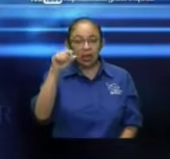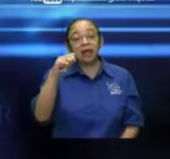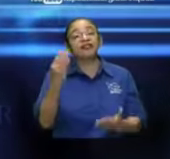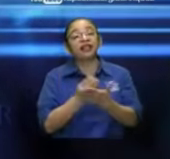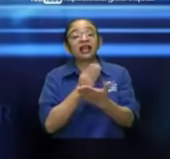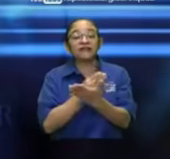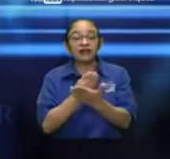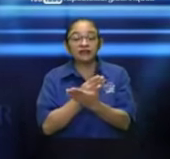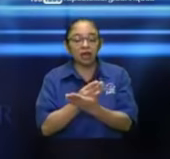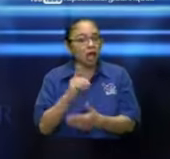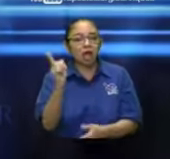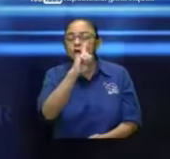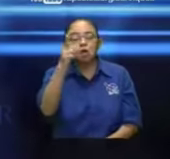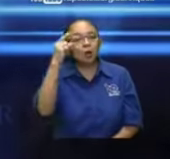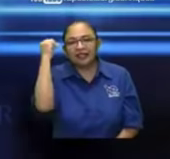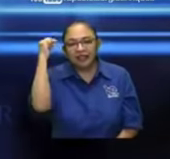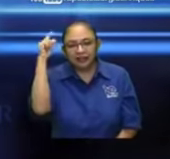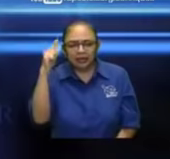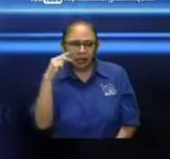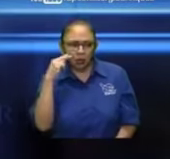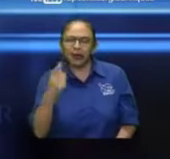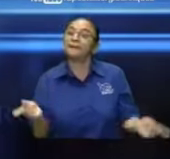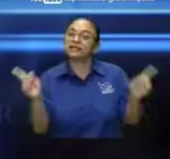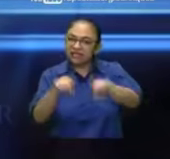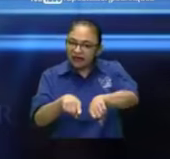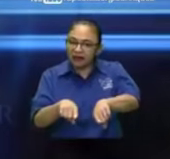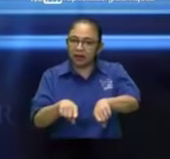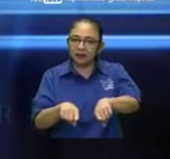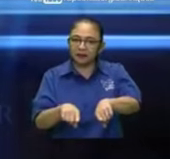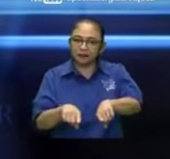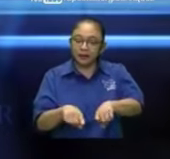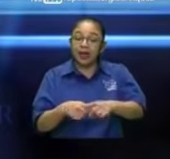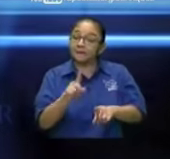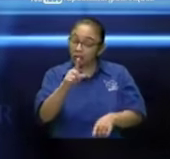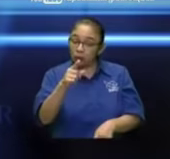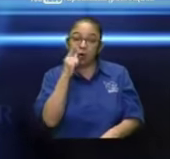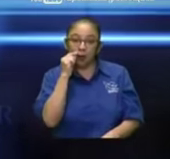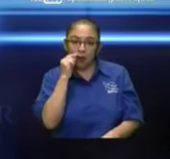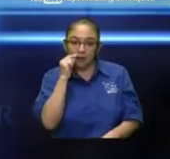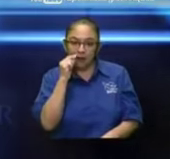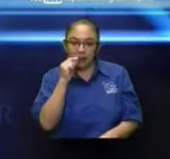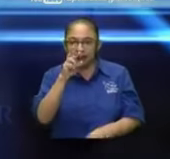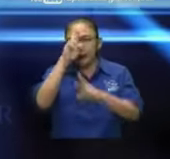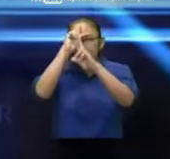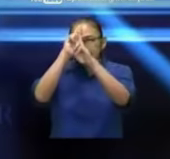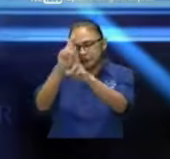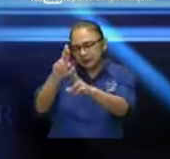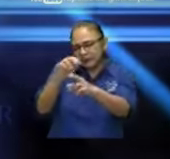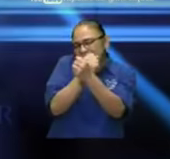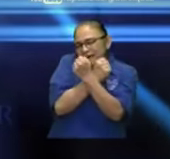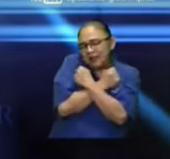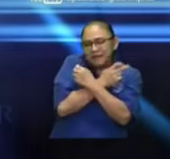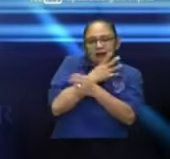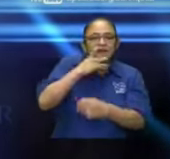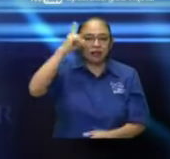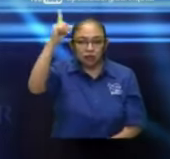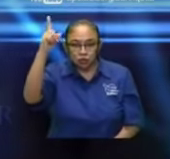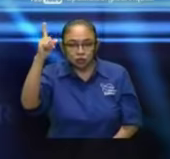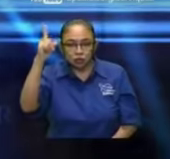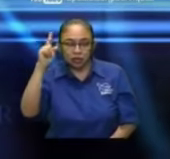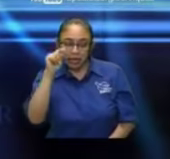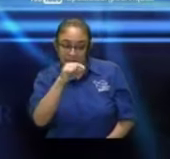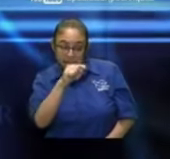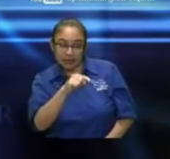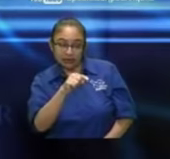Hechos, él no entendía lo que estaba pasando, pero era un hombre temeroso de Dios. Y entonces él mejor no